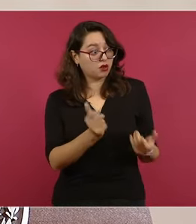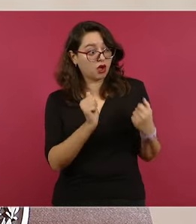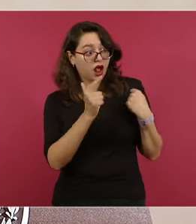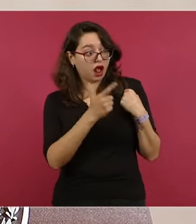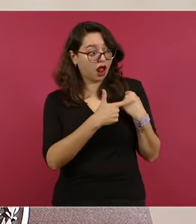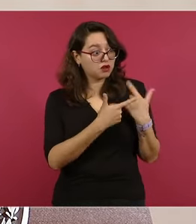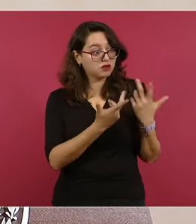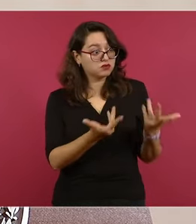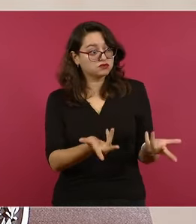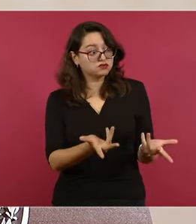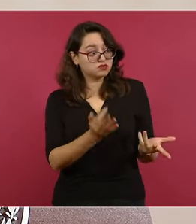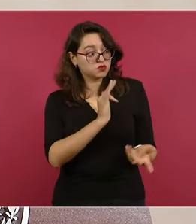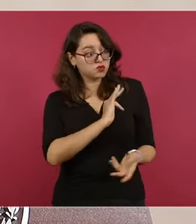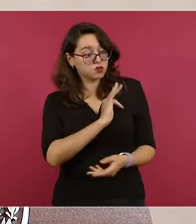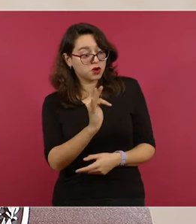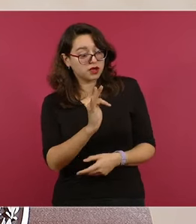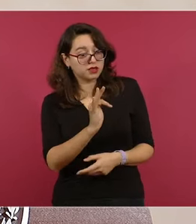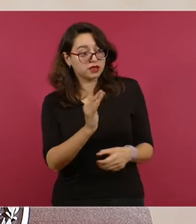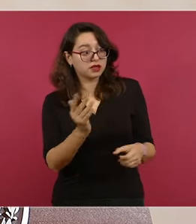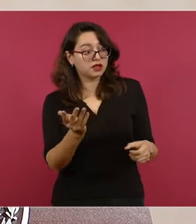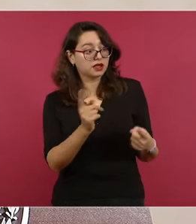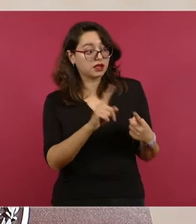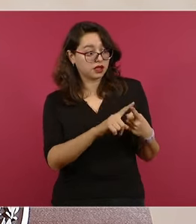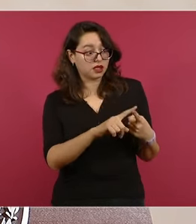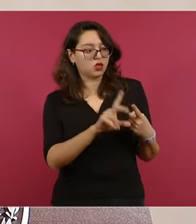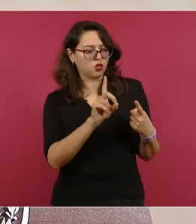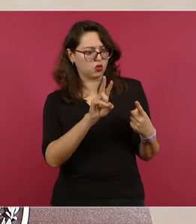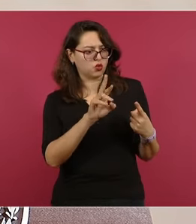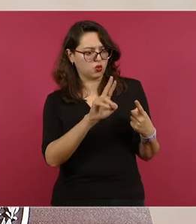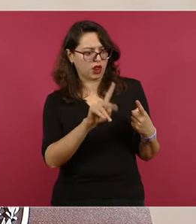compromiso, y el licenciado Bartlett,